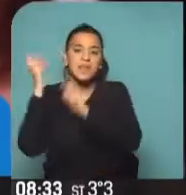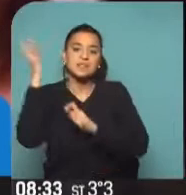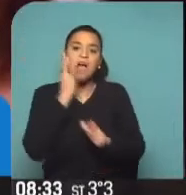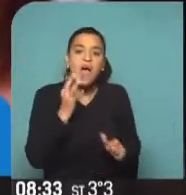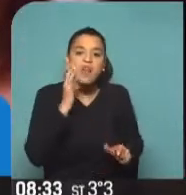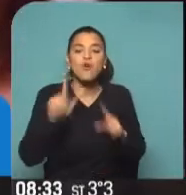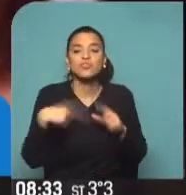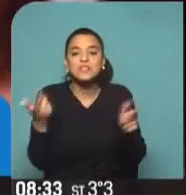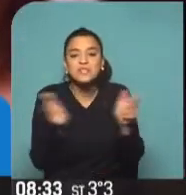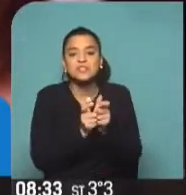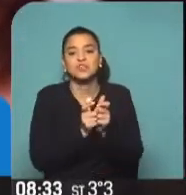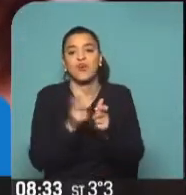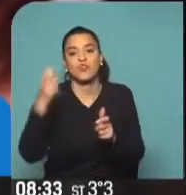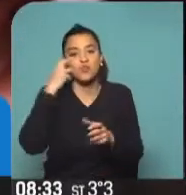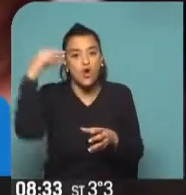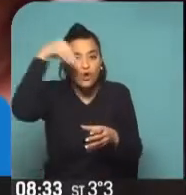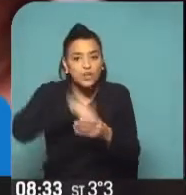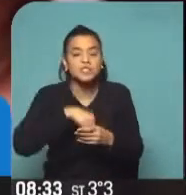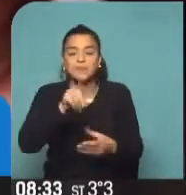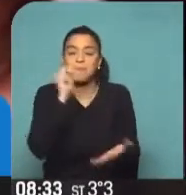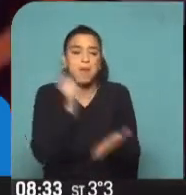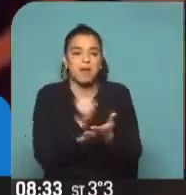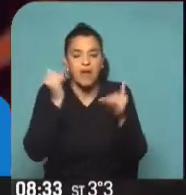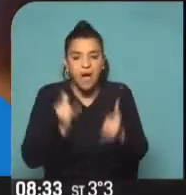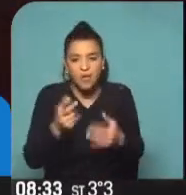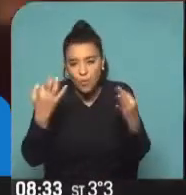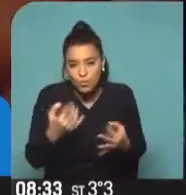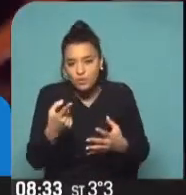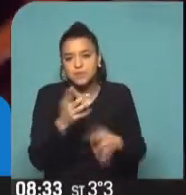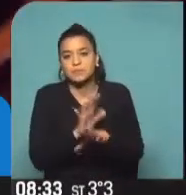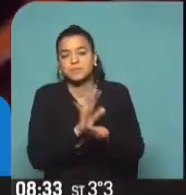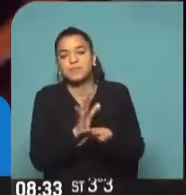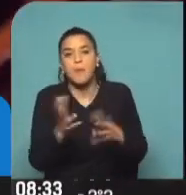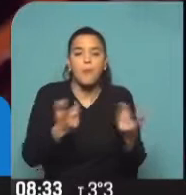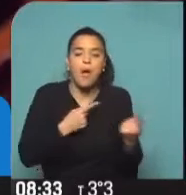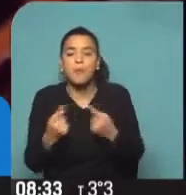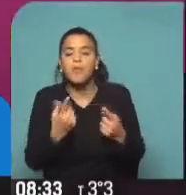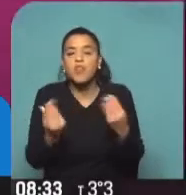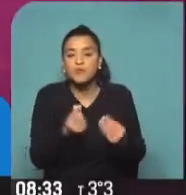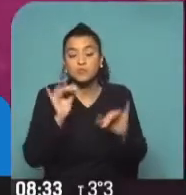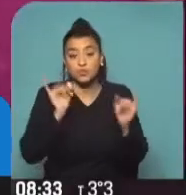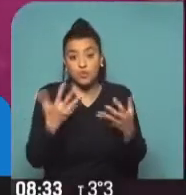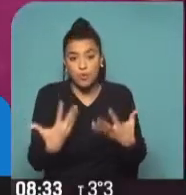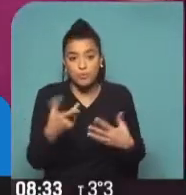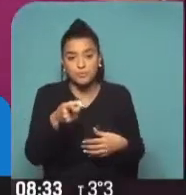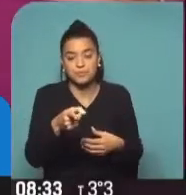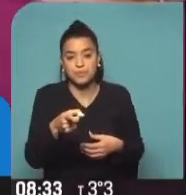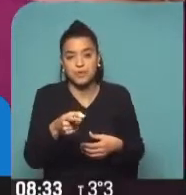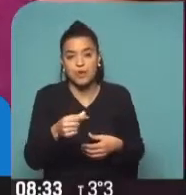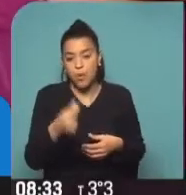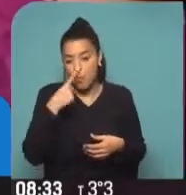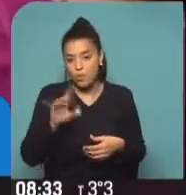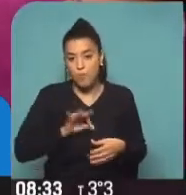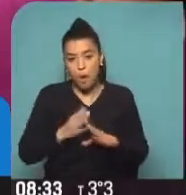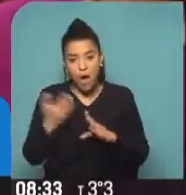otra sesión del Congreso que te haya quedado marcada por justamente este juego que va y que viene? Sí, claro. En estos últimos